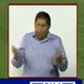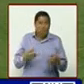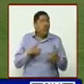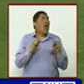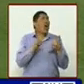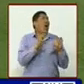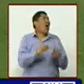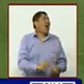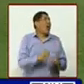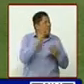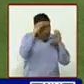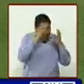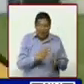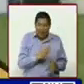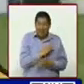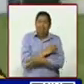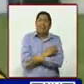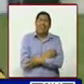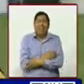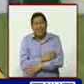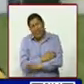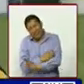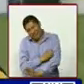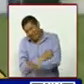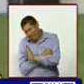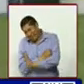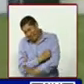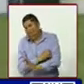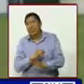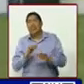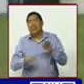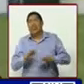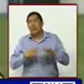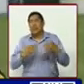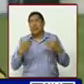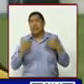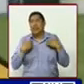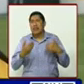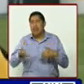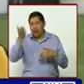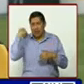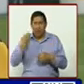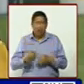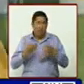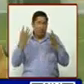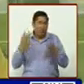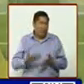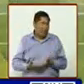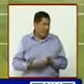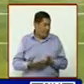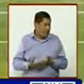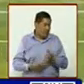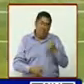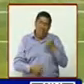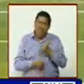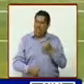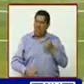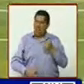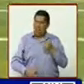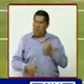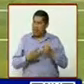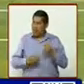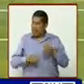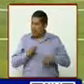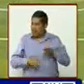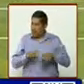profe es por algo. Sí, mira, yo creo que tenía tal vez lo que muchos me han dicho, ese liderazgo, y que